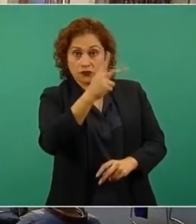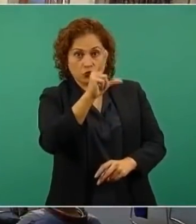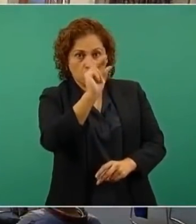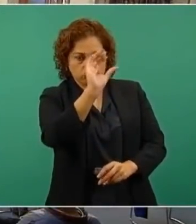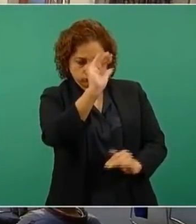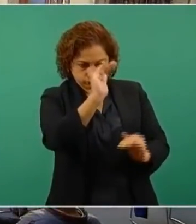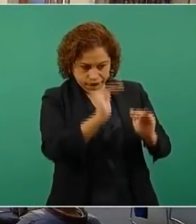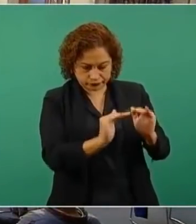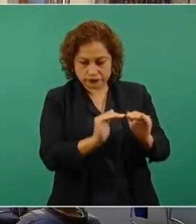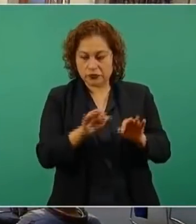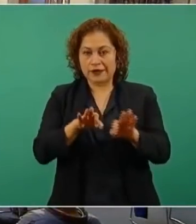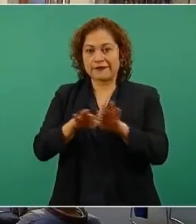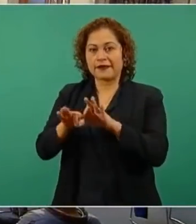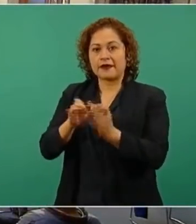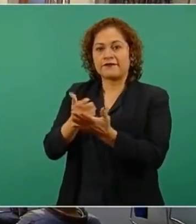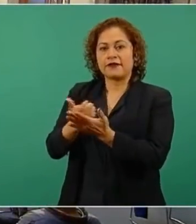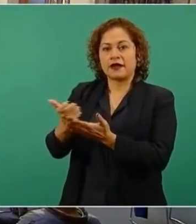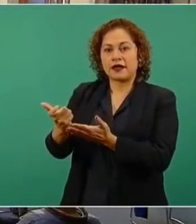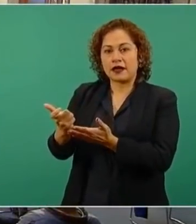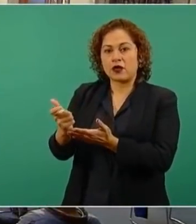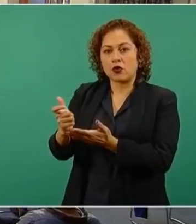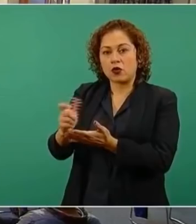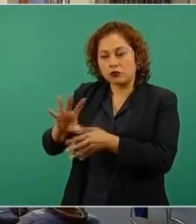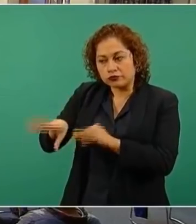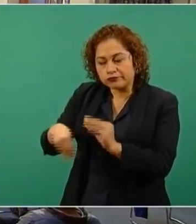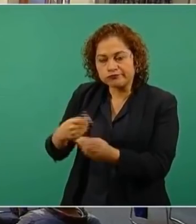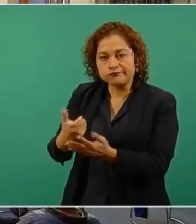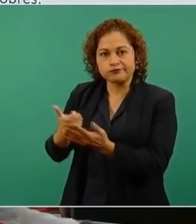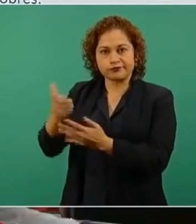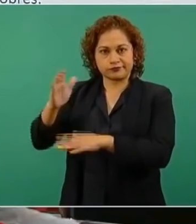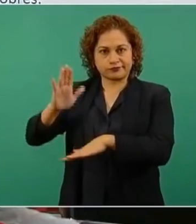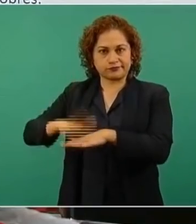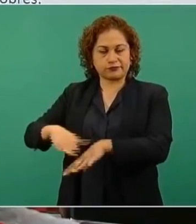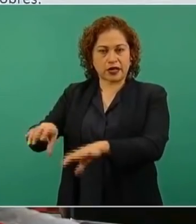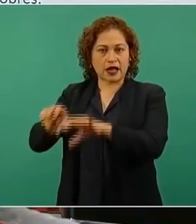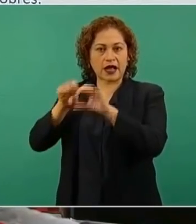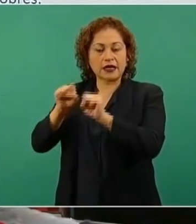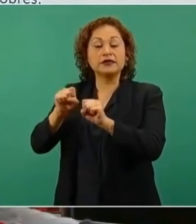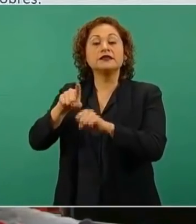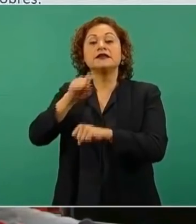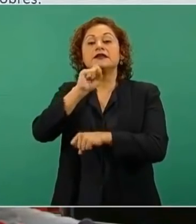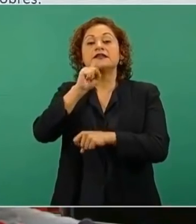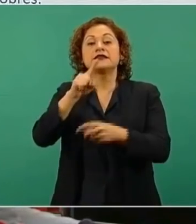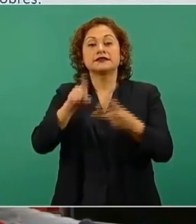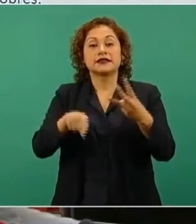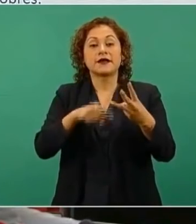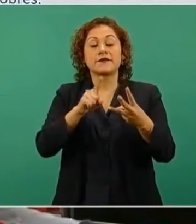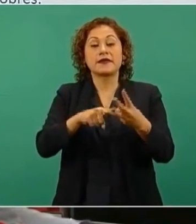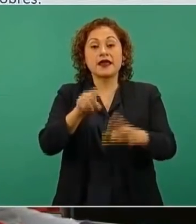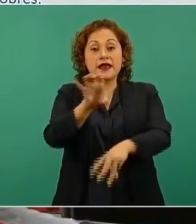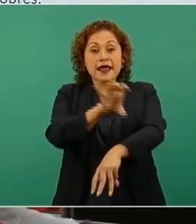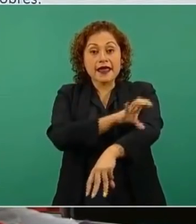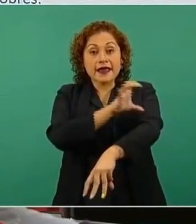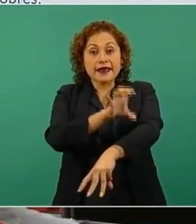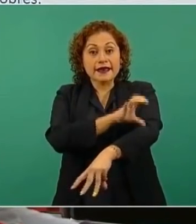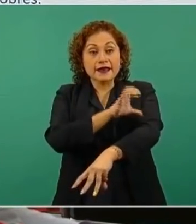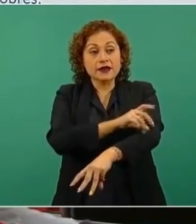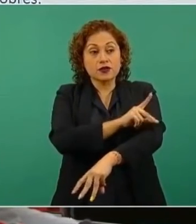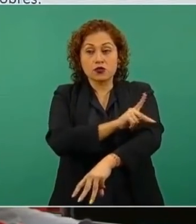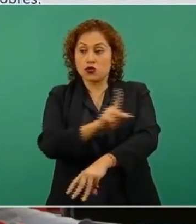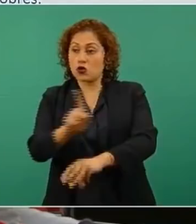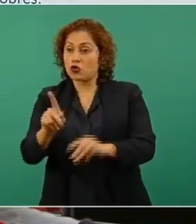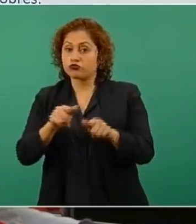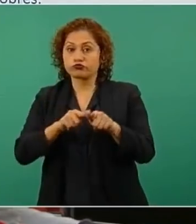los salarios mínimos se recuperan y los precios de los energéticos todos se mantienen